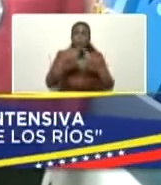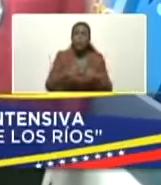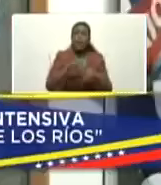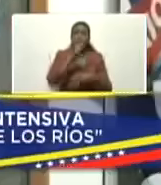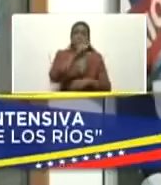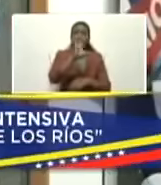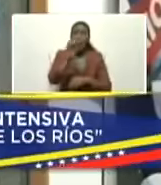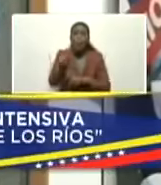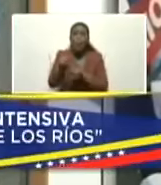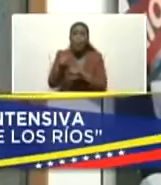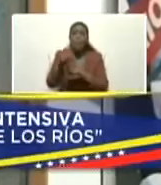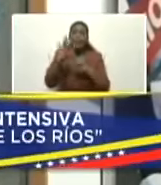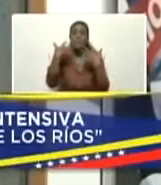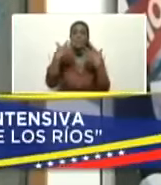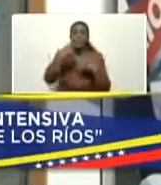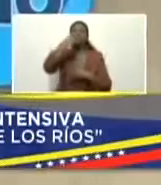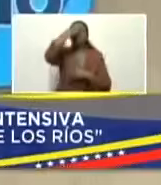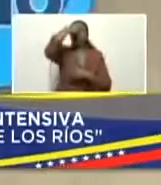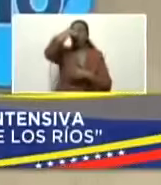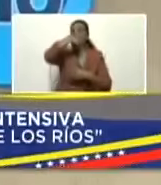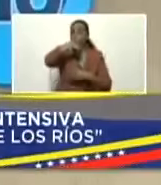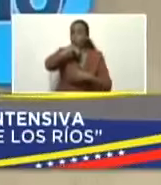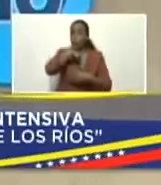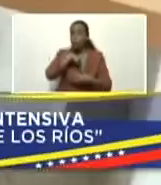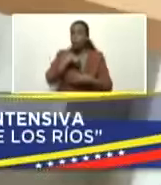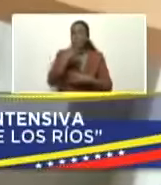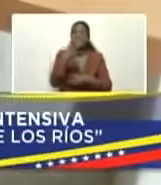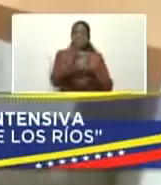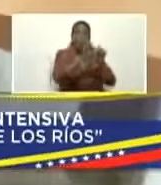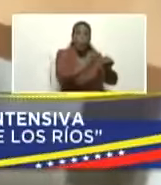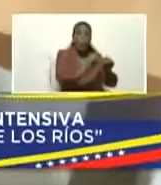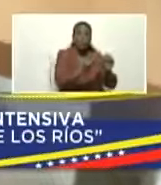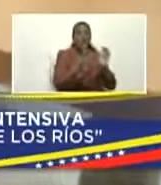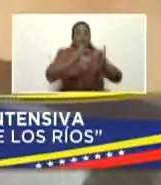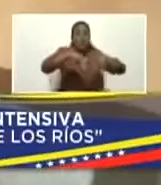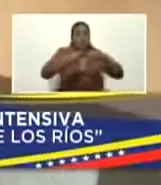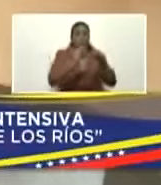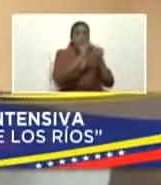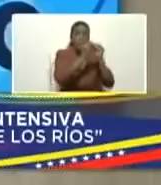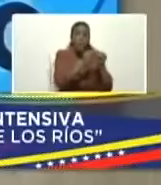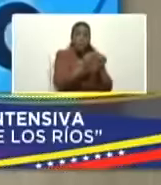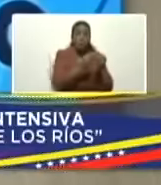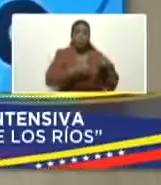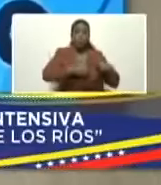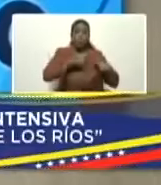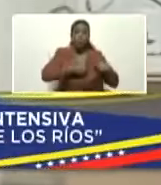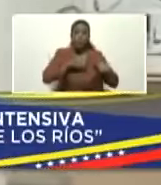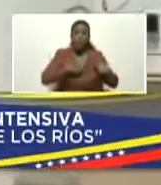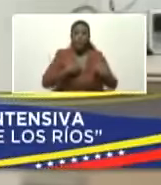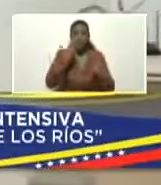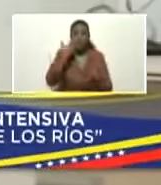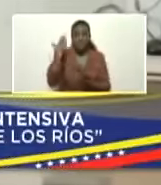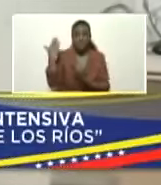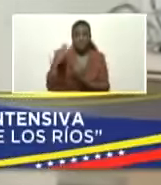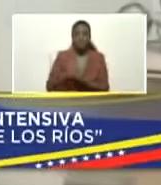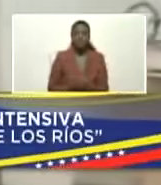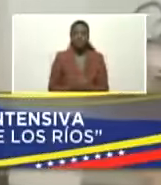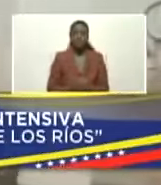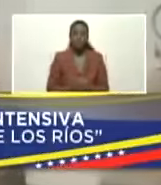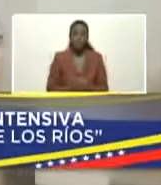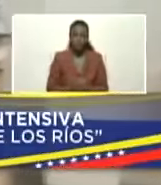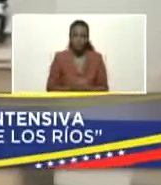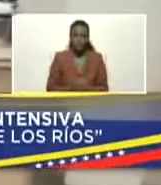5 cupos con ventilador mecánico, 5 cupos para recuperación. Y aquí vamos.